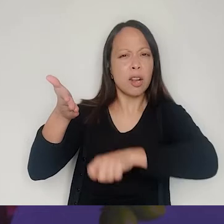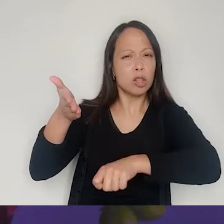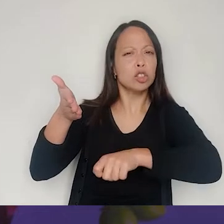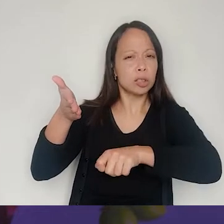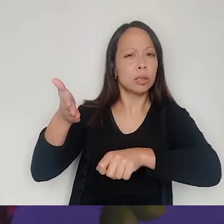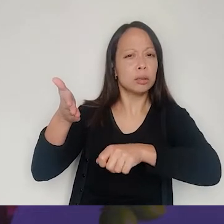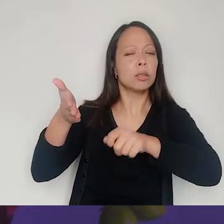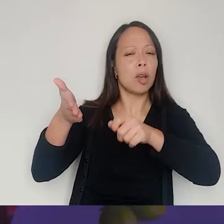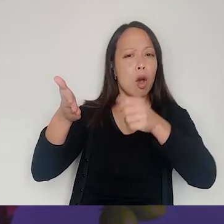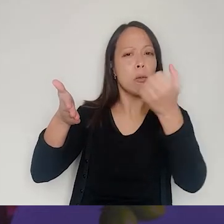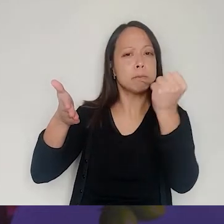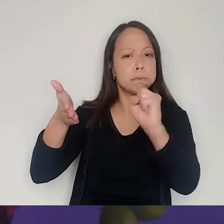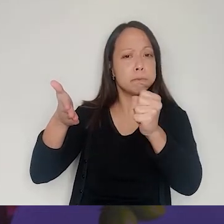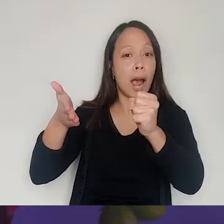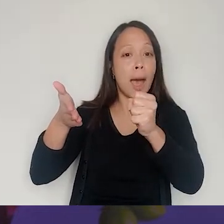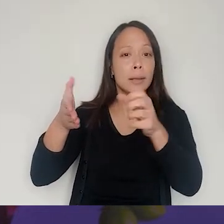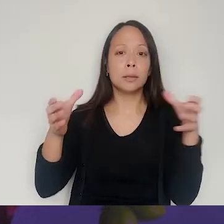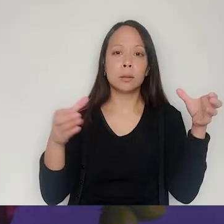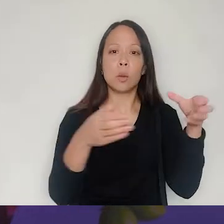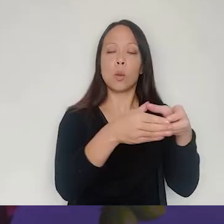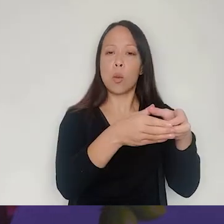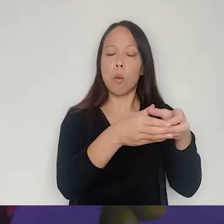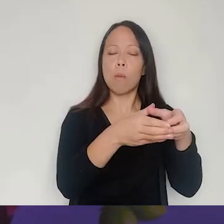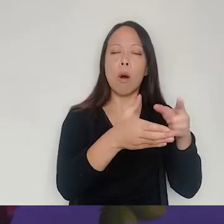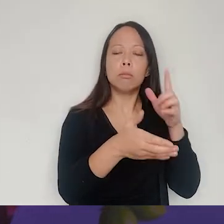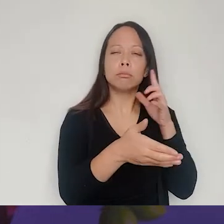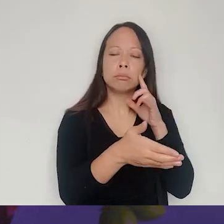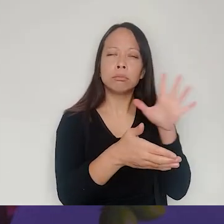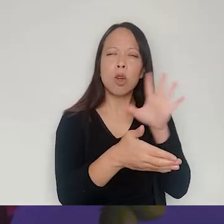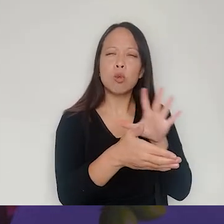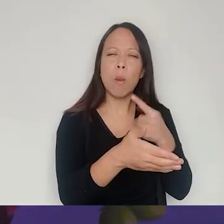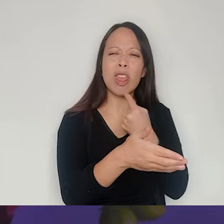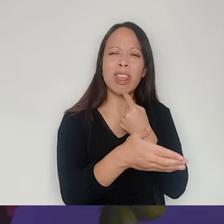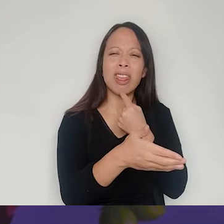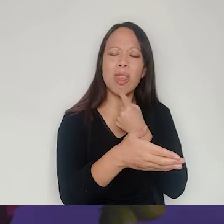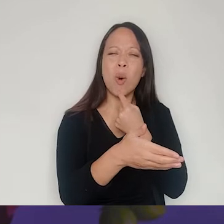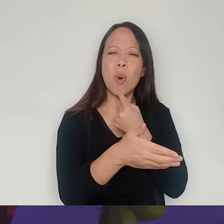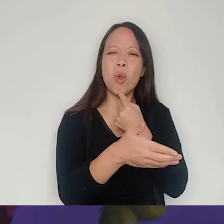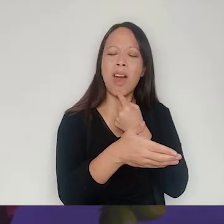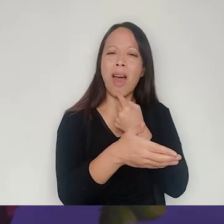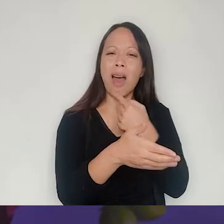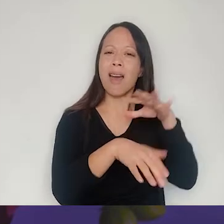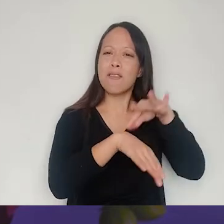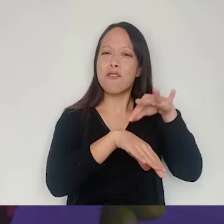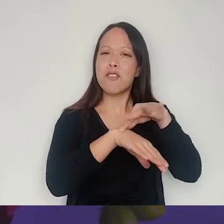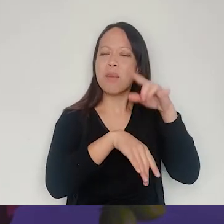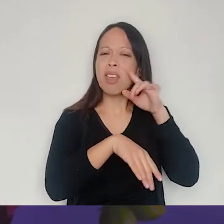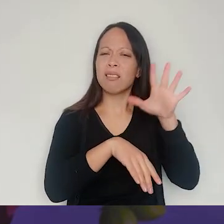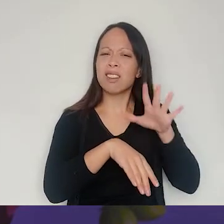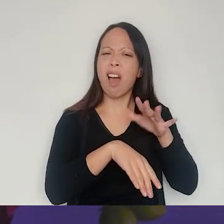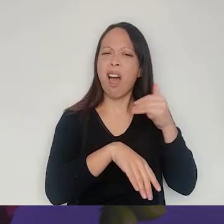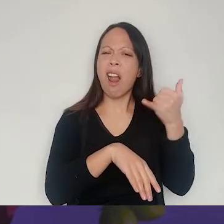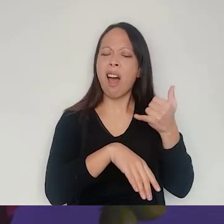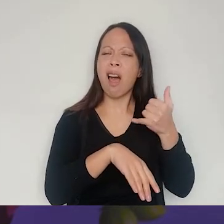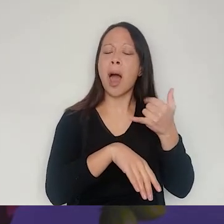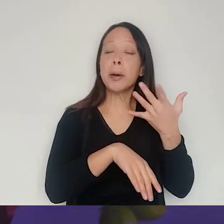qué sucede con aquellas que con sospecha de tener una enfermedad poco frecuente aún siguen buscando un diagnóstico? Pues lo que nos